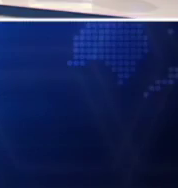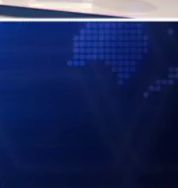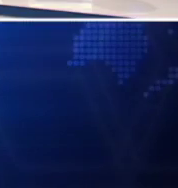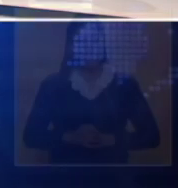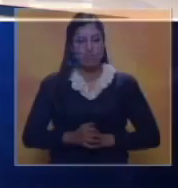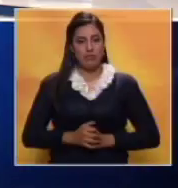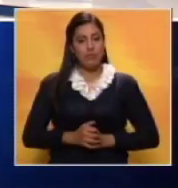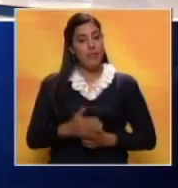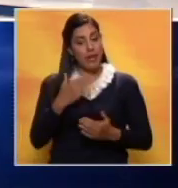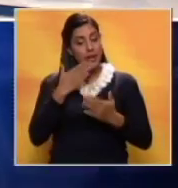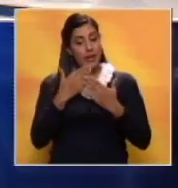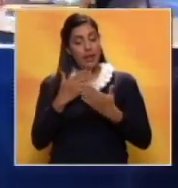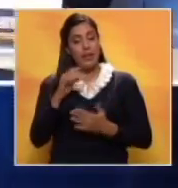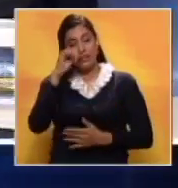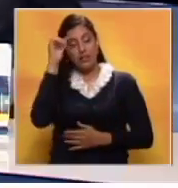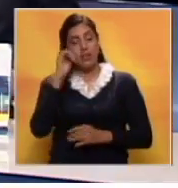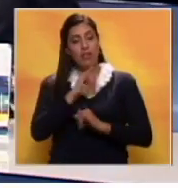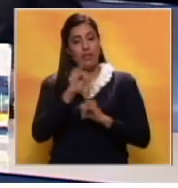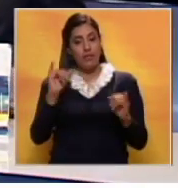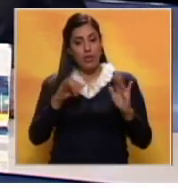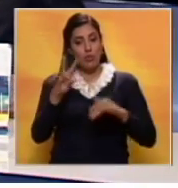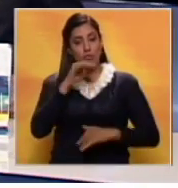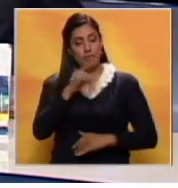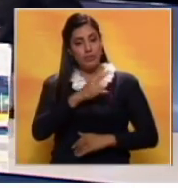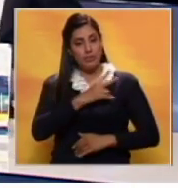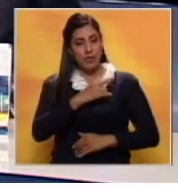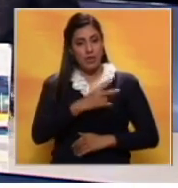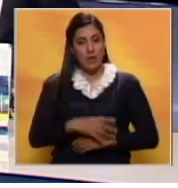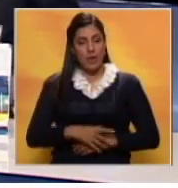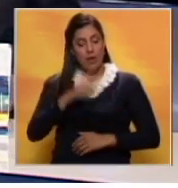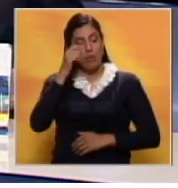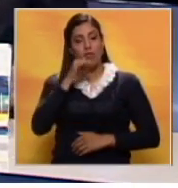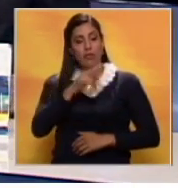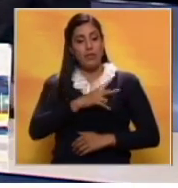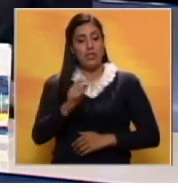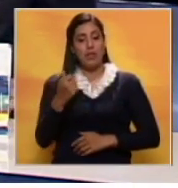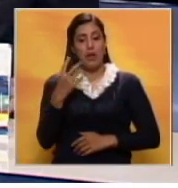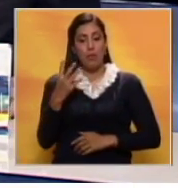en esto. Muchísimas gracias, Andrina. Amigos, y hasta aquí la presente emisión.